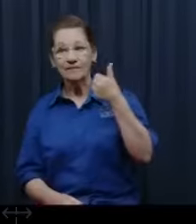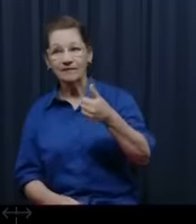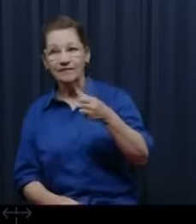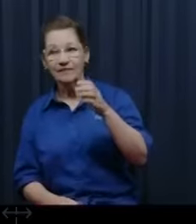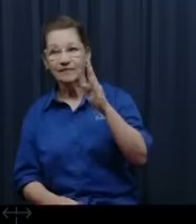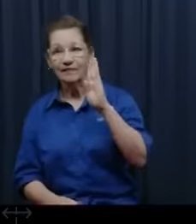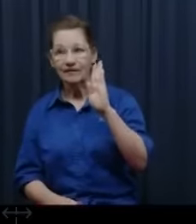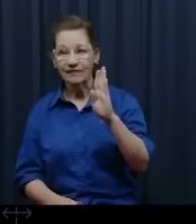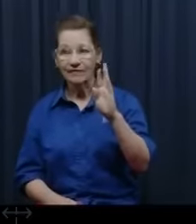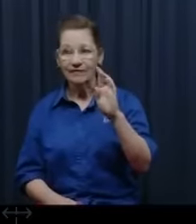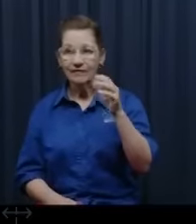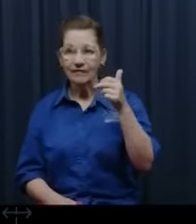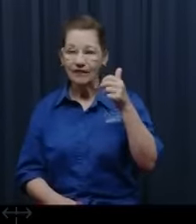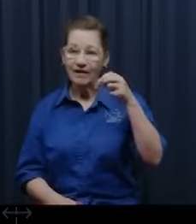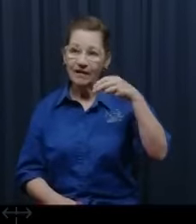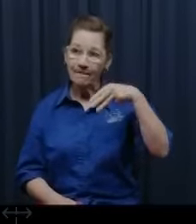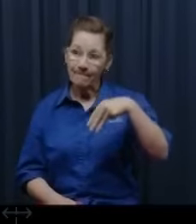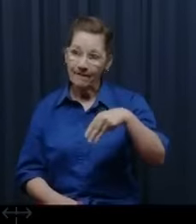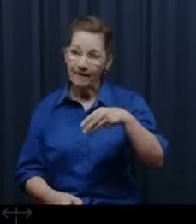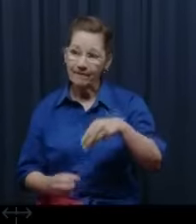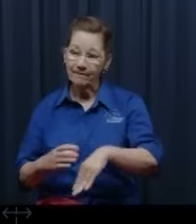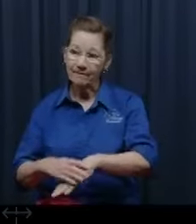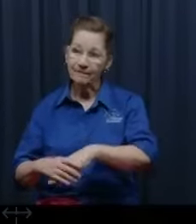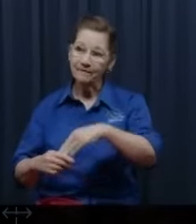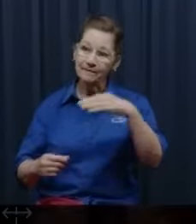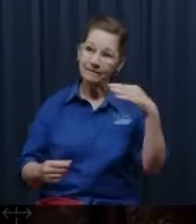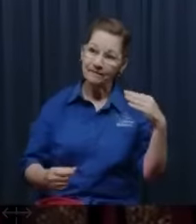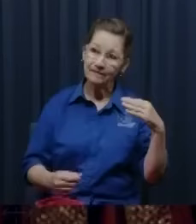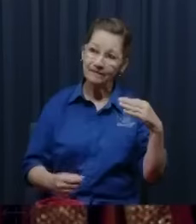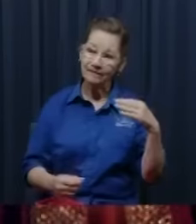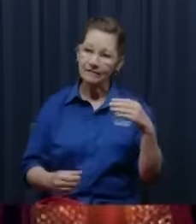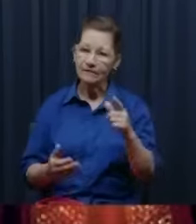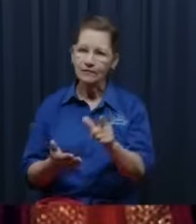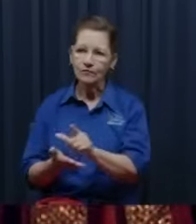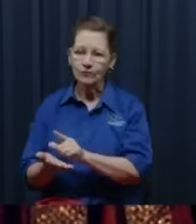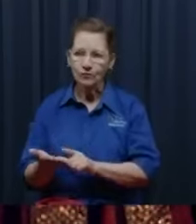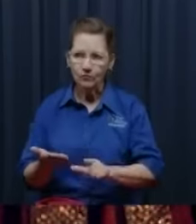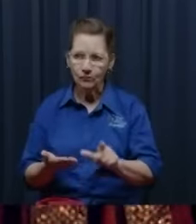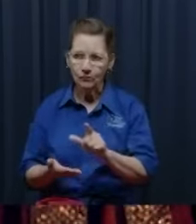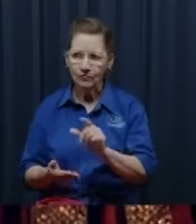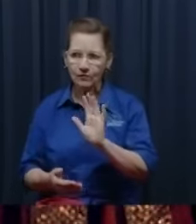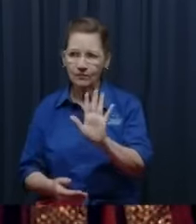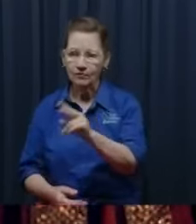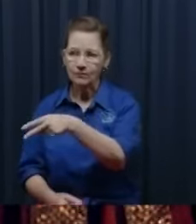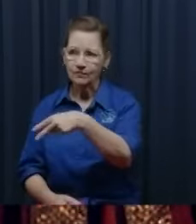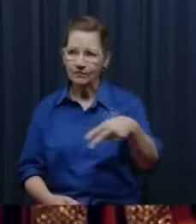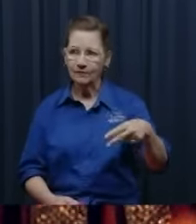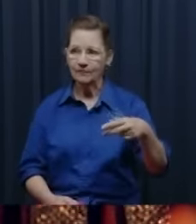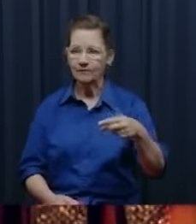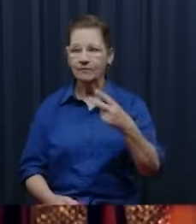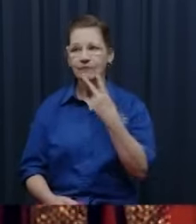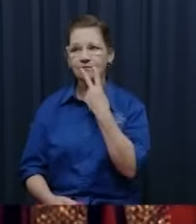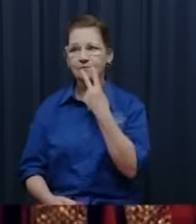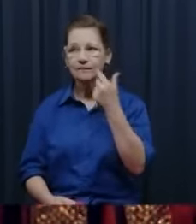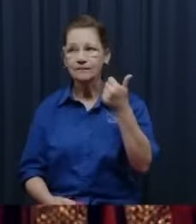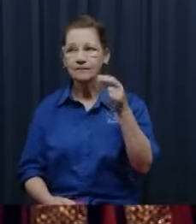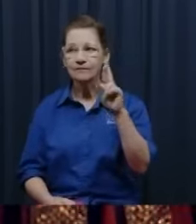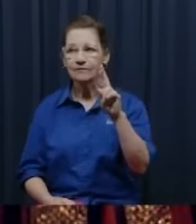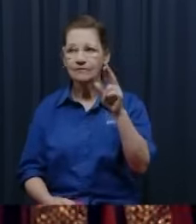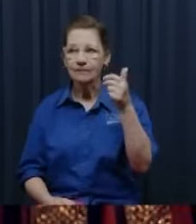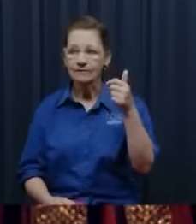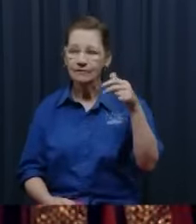Abraham sale de aram una tierra de arán una